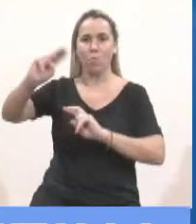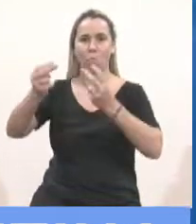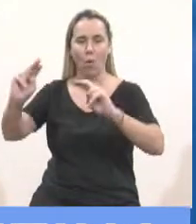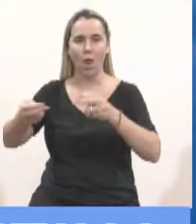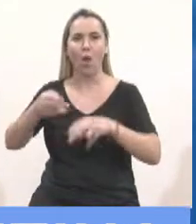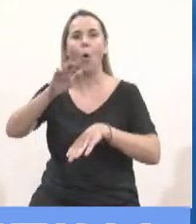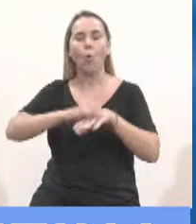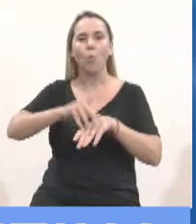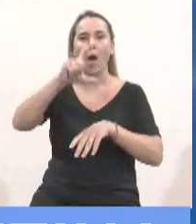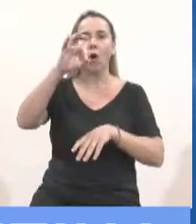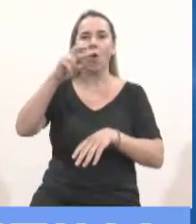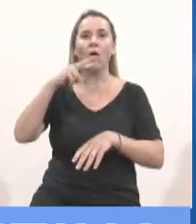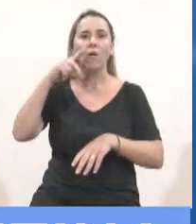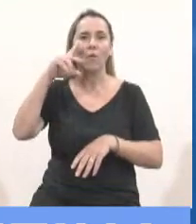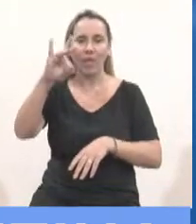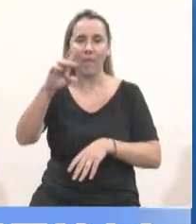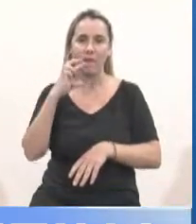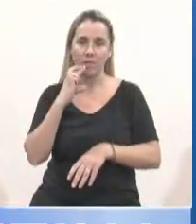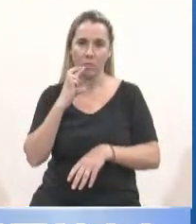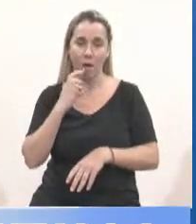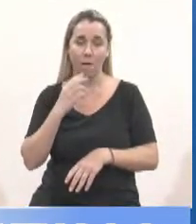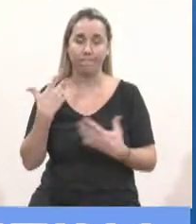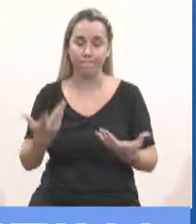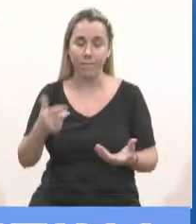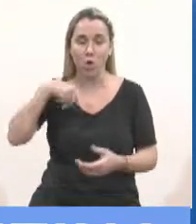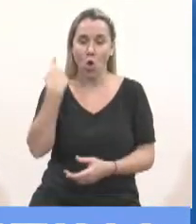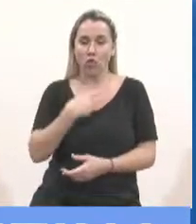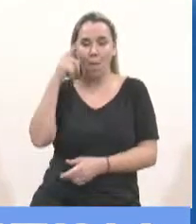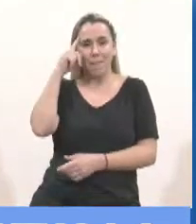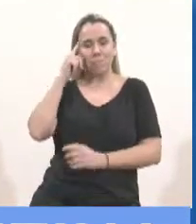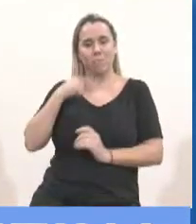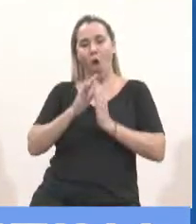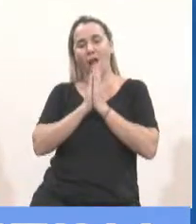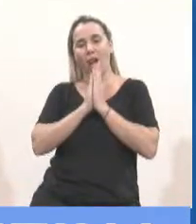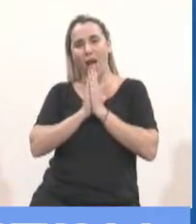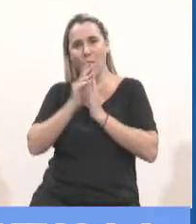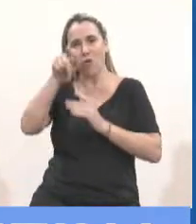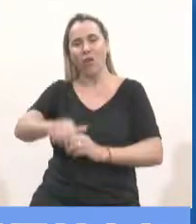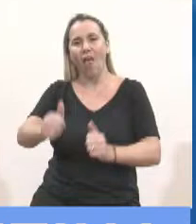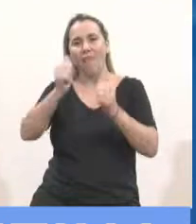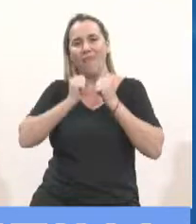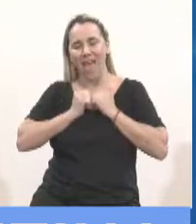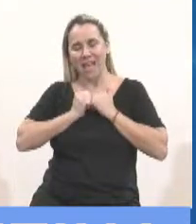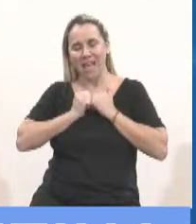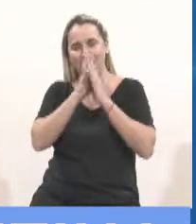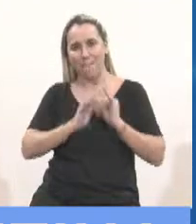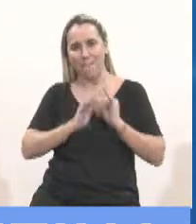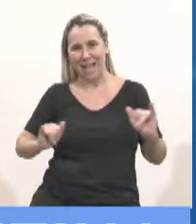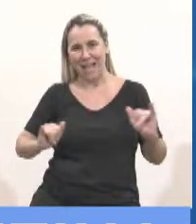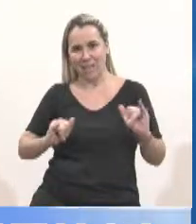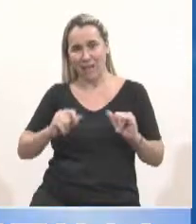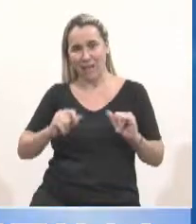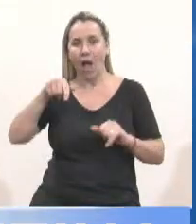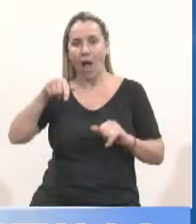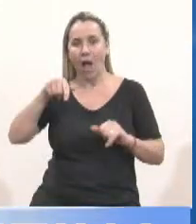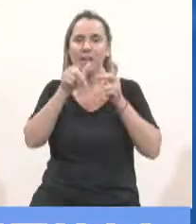COVID-19. Y obviamente, en nuestras creencias rezamos por su profundo descanso y desde acá le